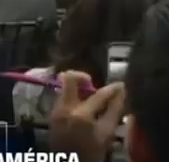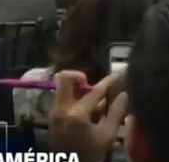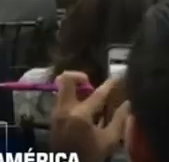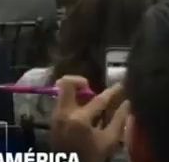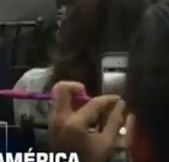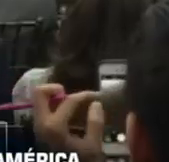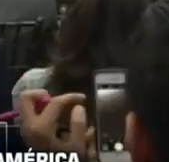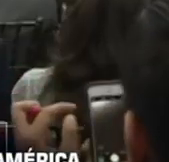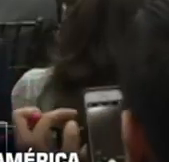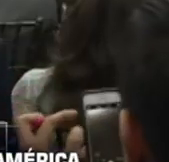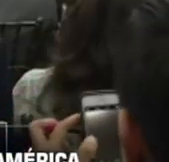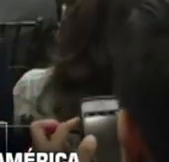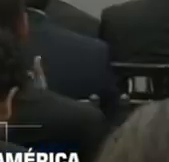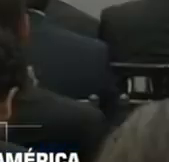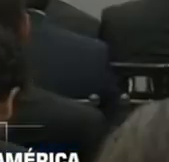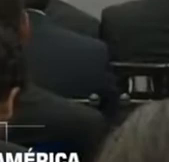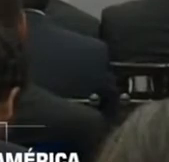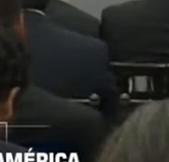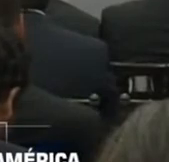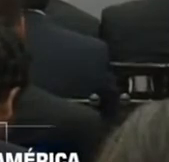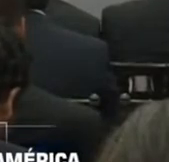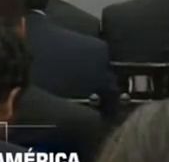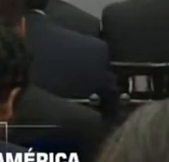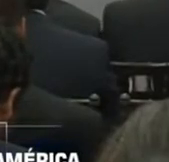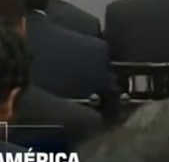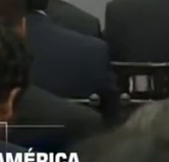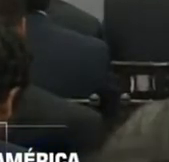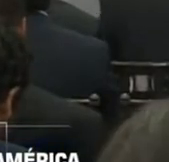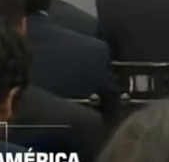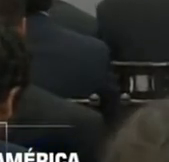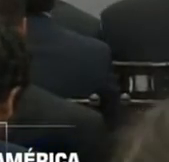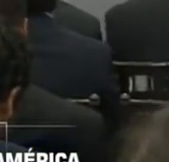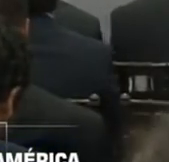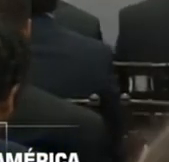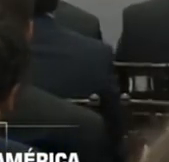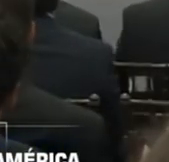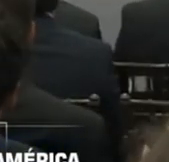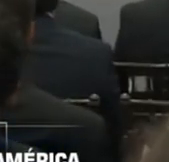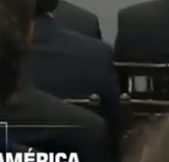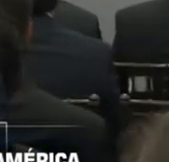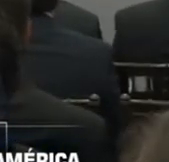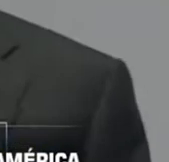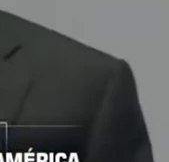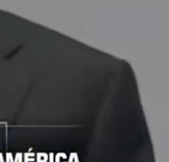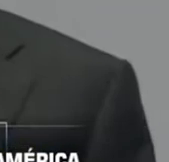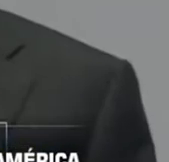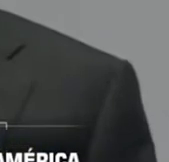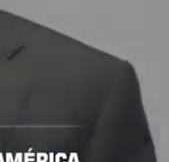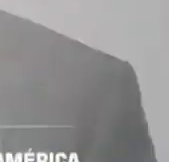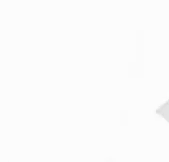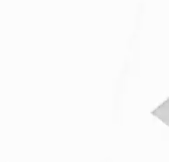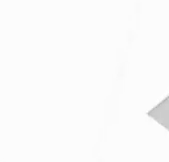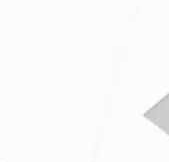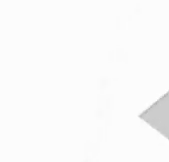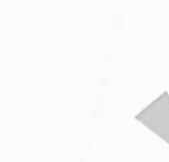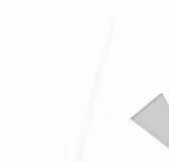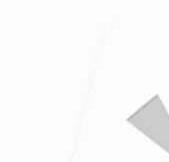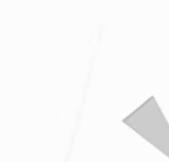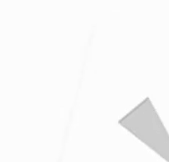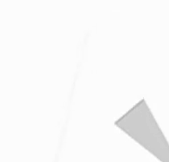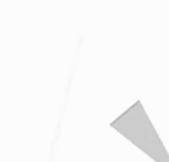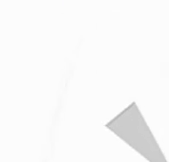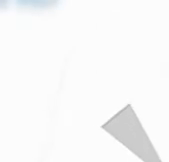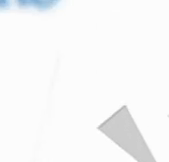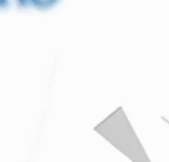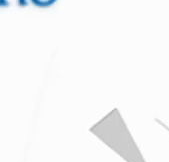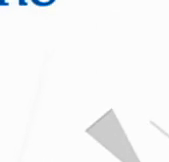en lo internacional, México y Estados Unidos pujan por una estrategia energética en Norteamérica.